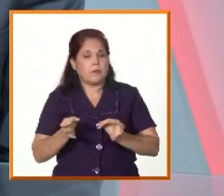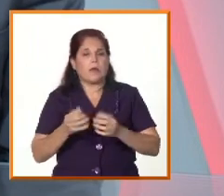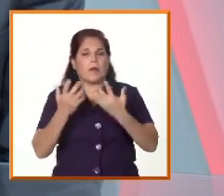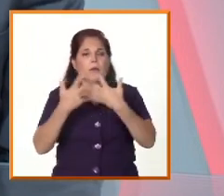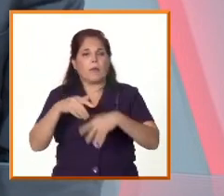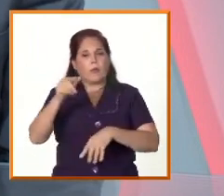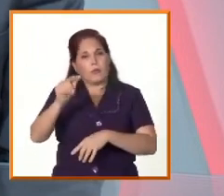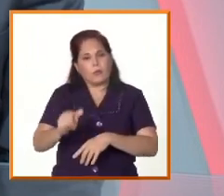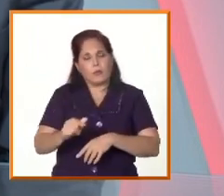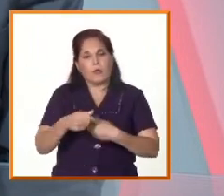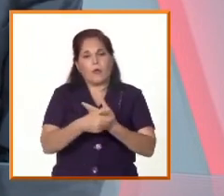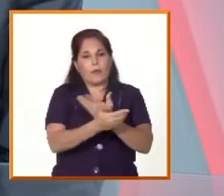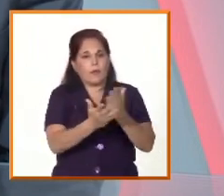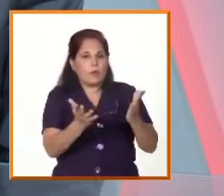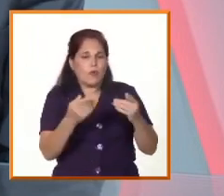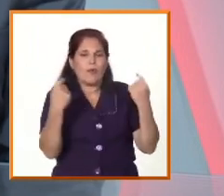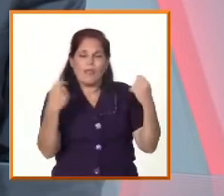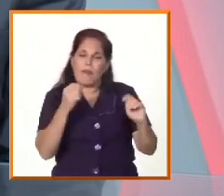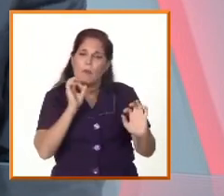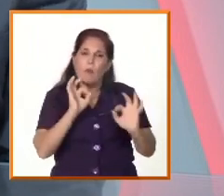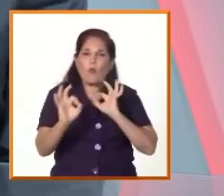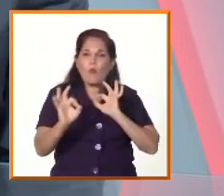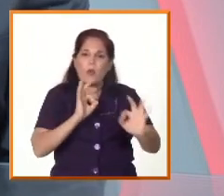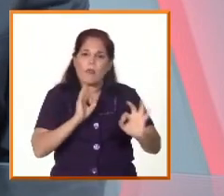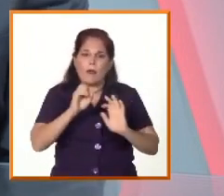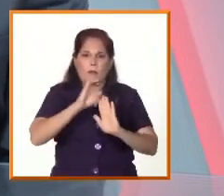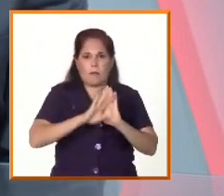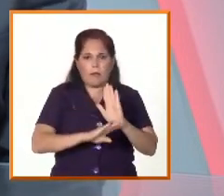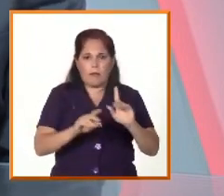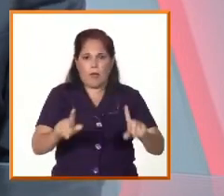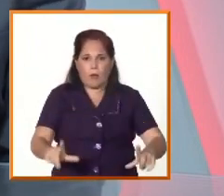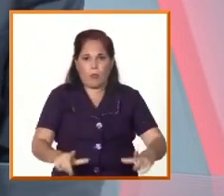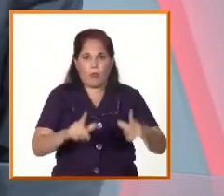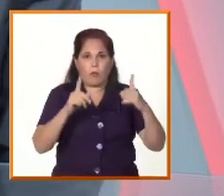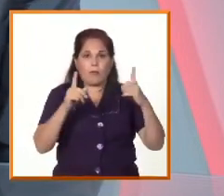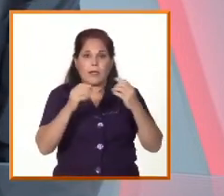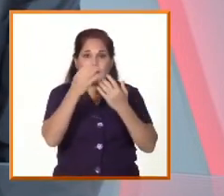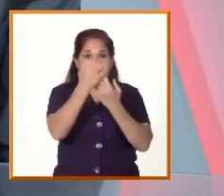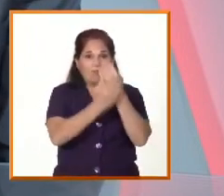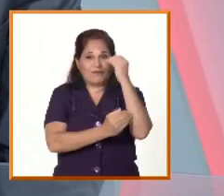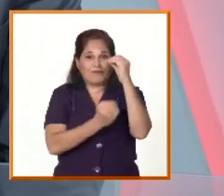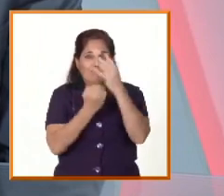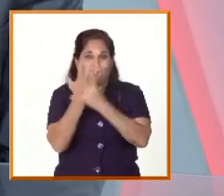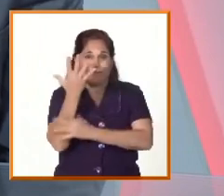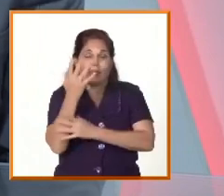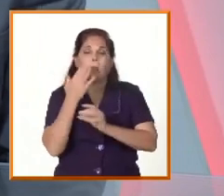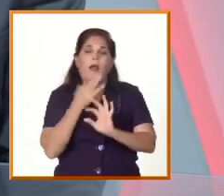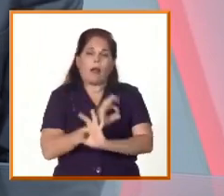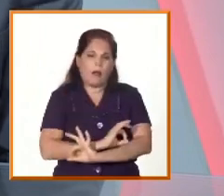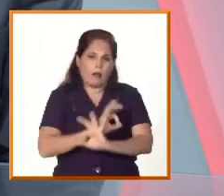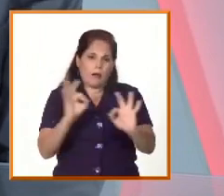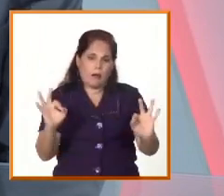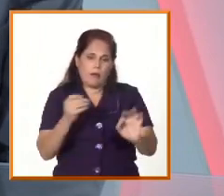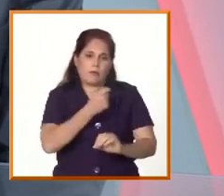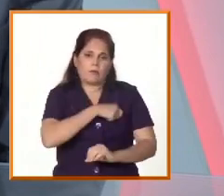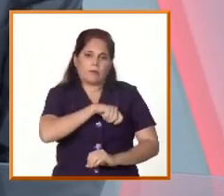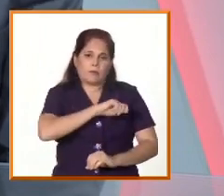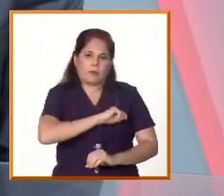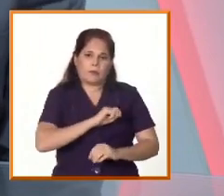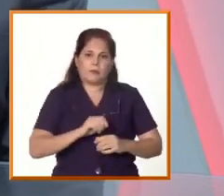y los distribuidores tenemos que extremar las medidas para cumplir con lo mínimo indi asegurar productos con calidad para nuestro pueblo